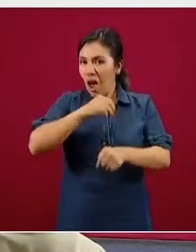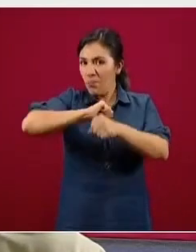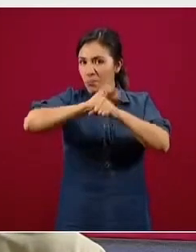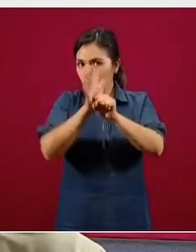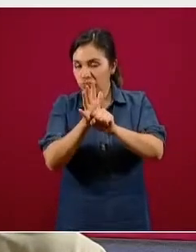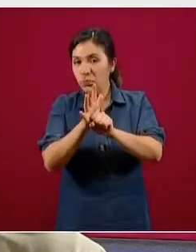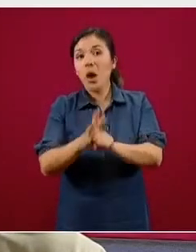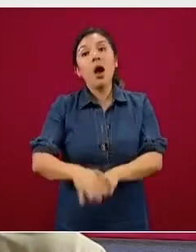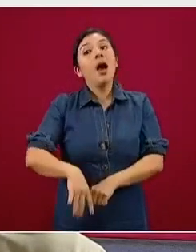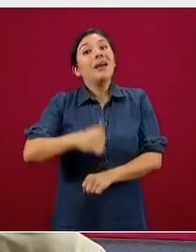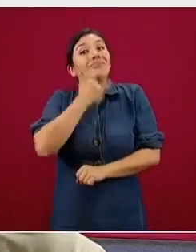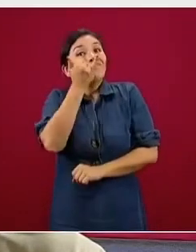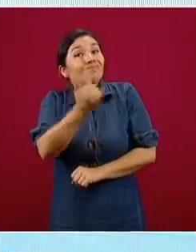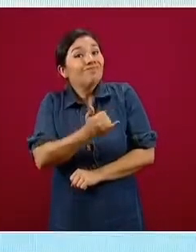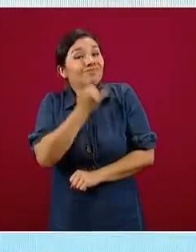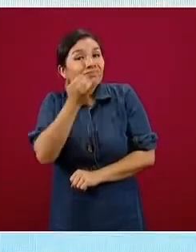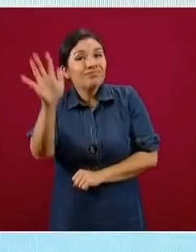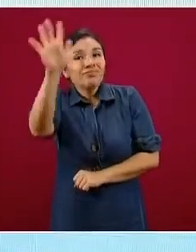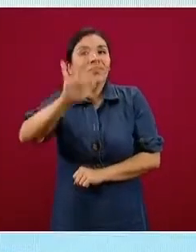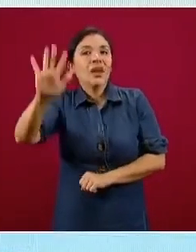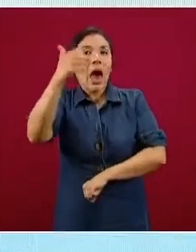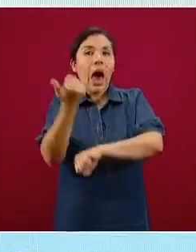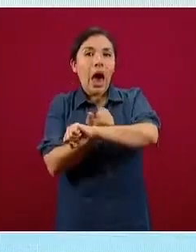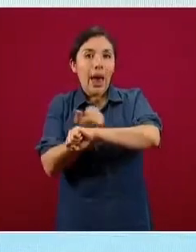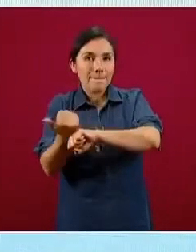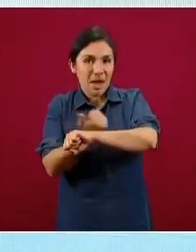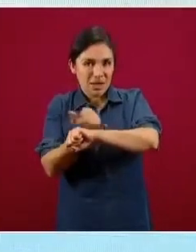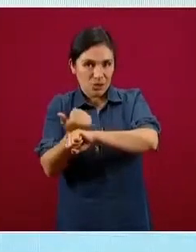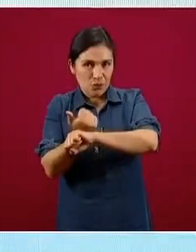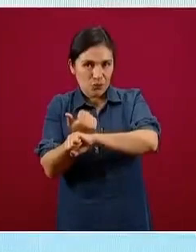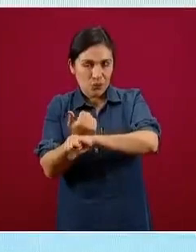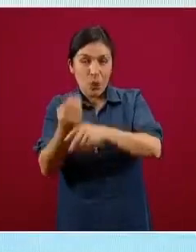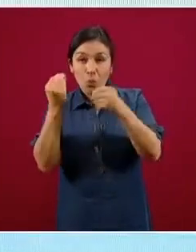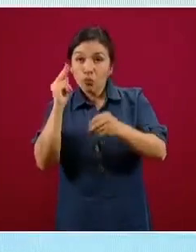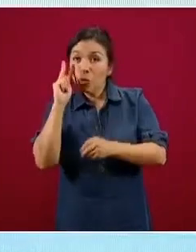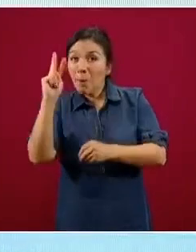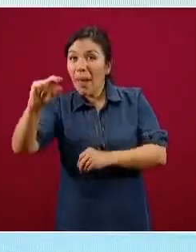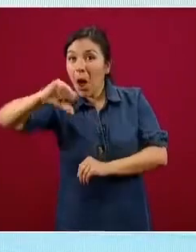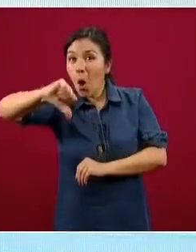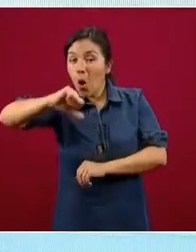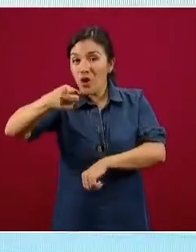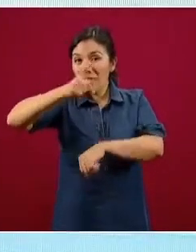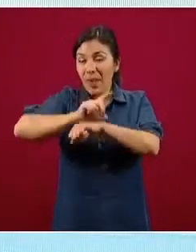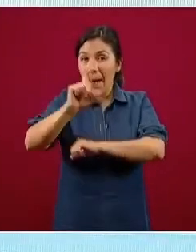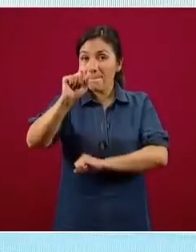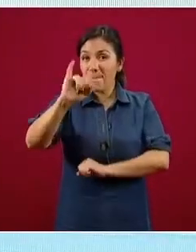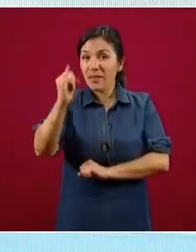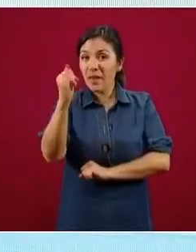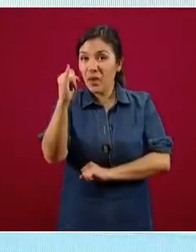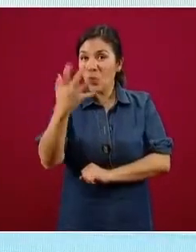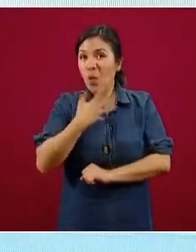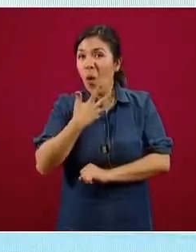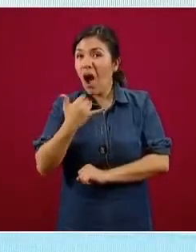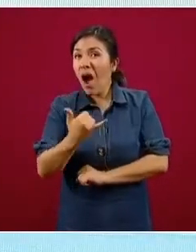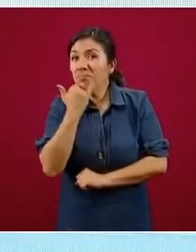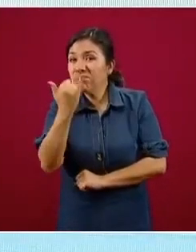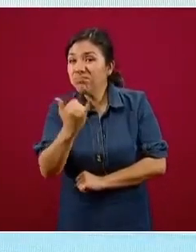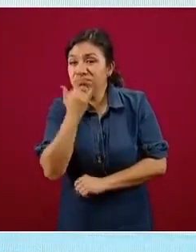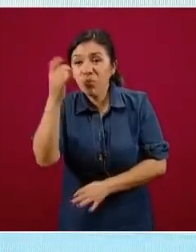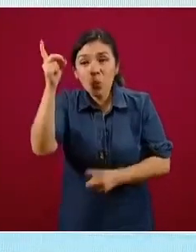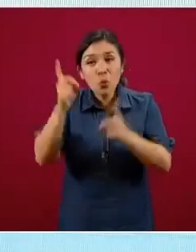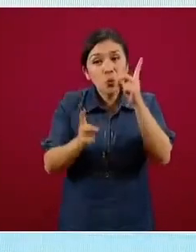la sombra amarilla. Una parte de estos que hoy 20 de junio están como aún